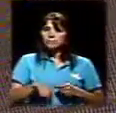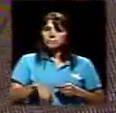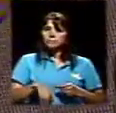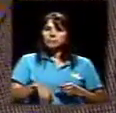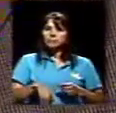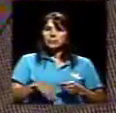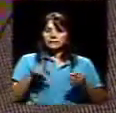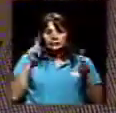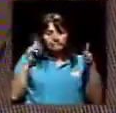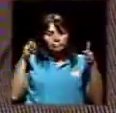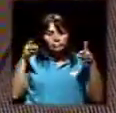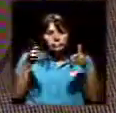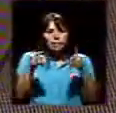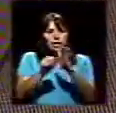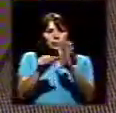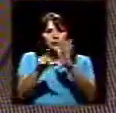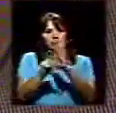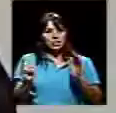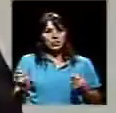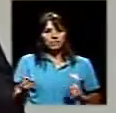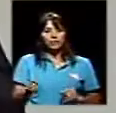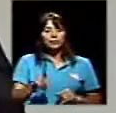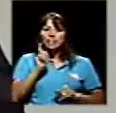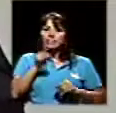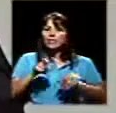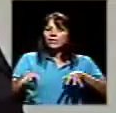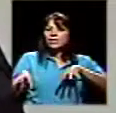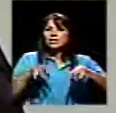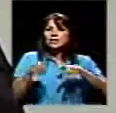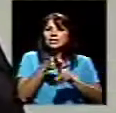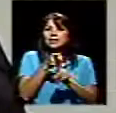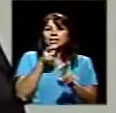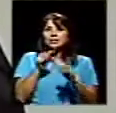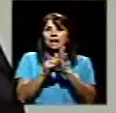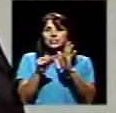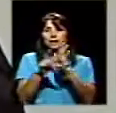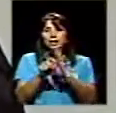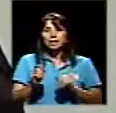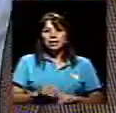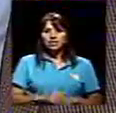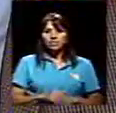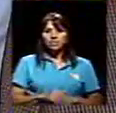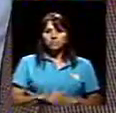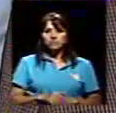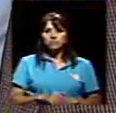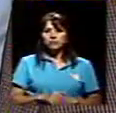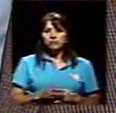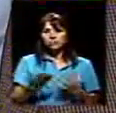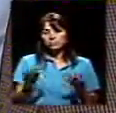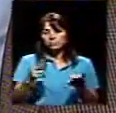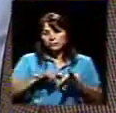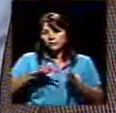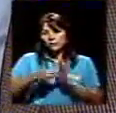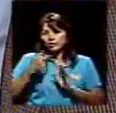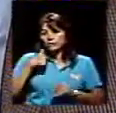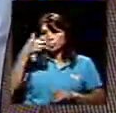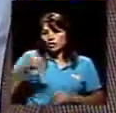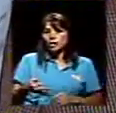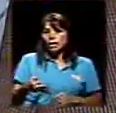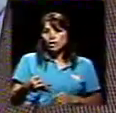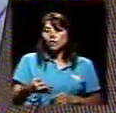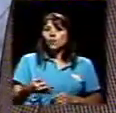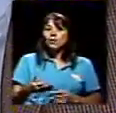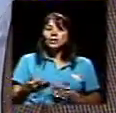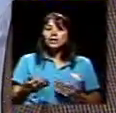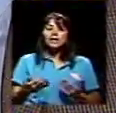alrededor de la Asamblea Legislativa y tiene que dinamizarse desde la Asamblea Legislativa. Y en ese sentido, creo que la buena